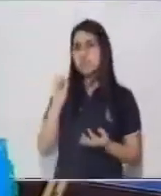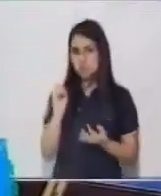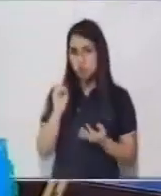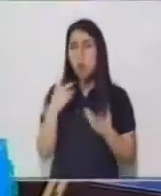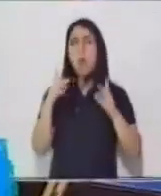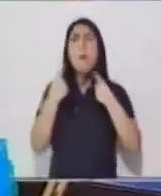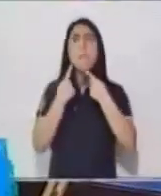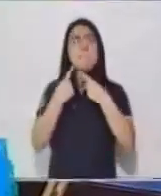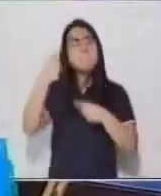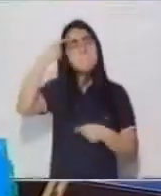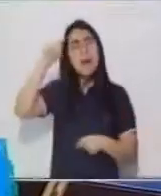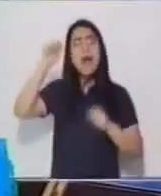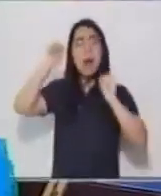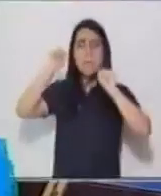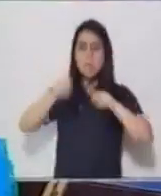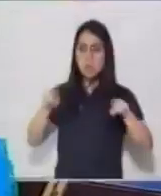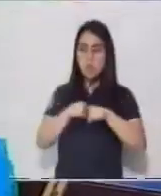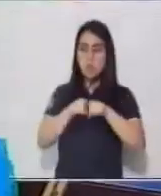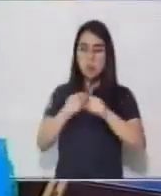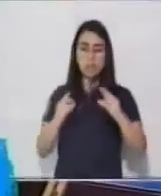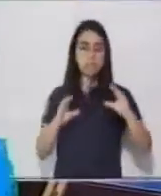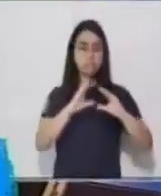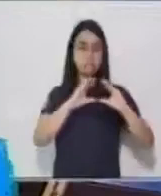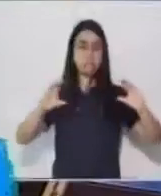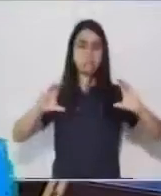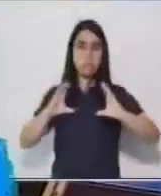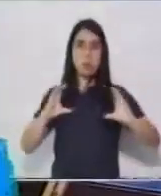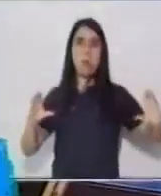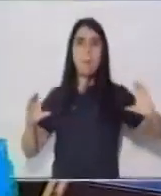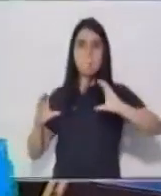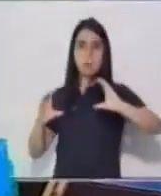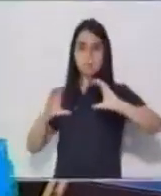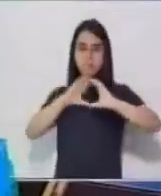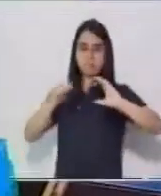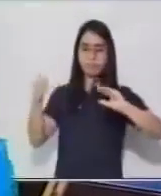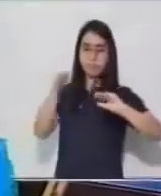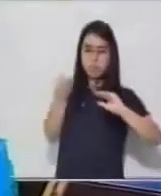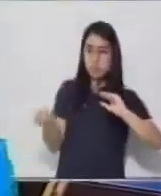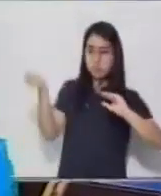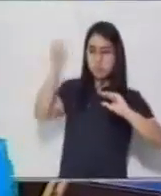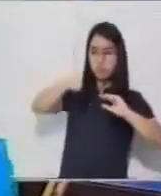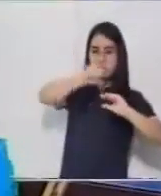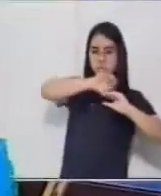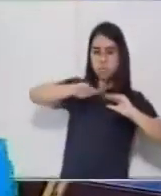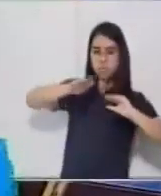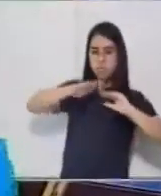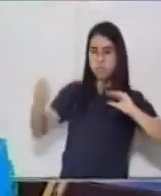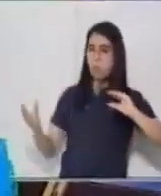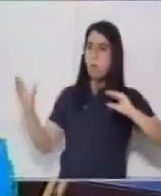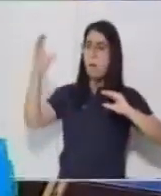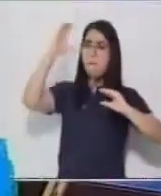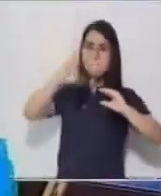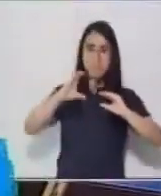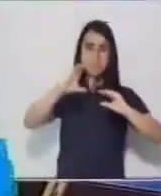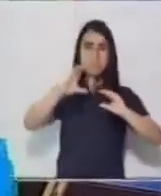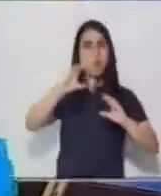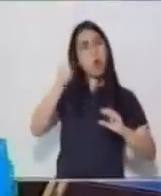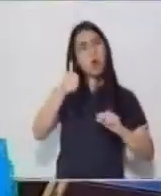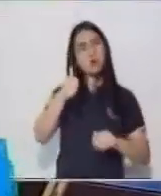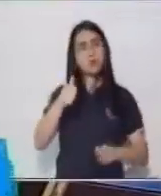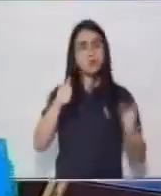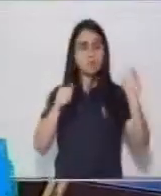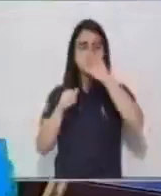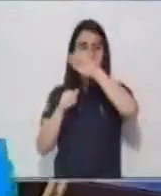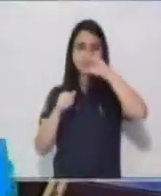tanto de cemento por tanto de arena, lo mezcla con agua, que no quede muy líquido, que no quede muy